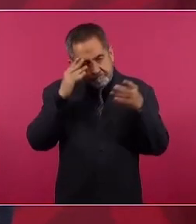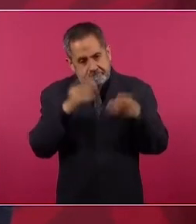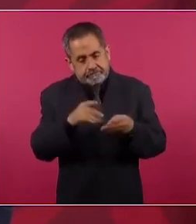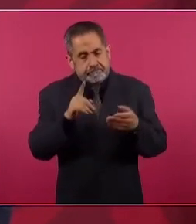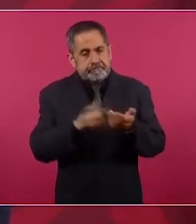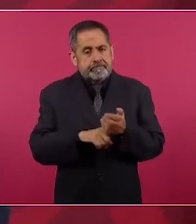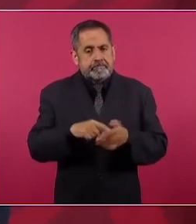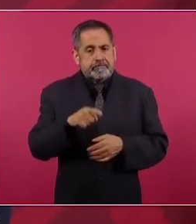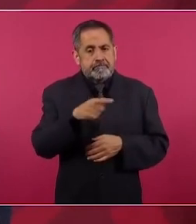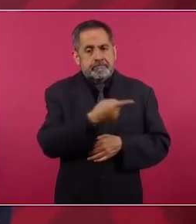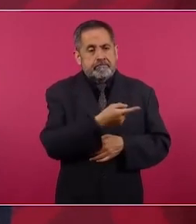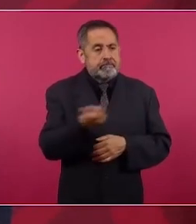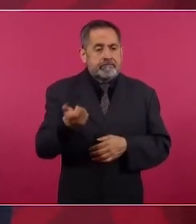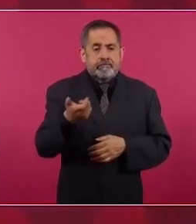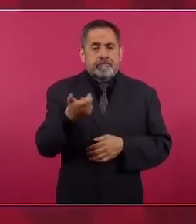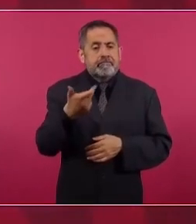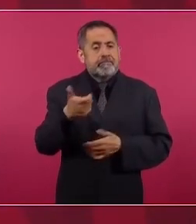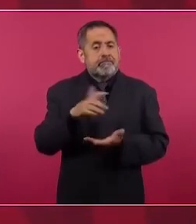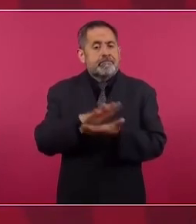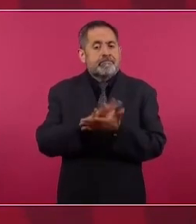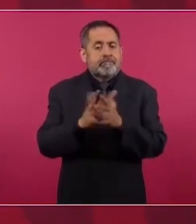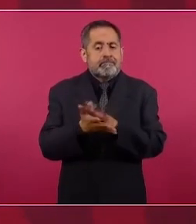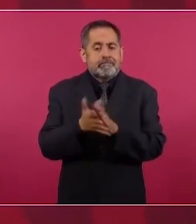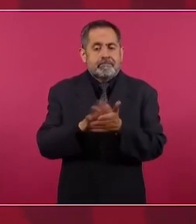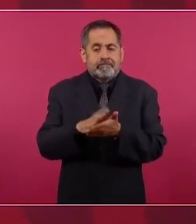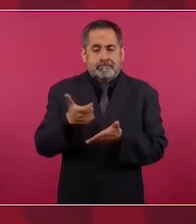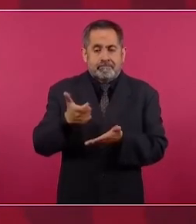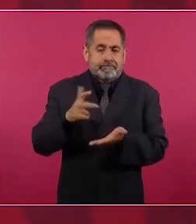el aumento en el precio de la tortilla.